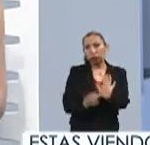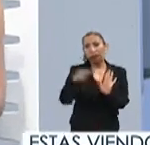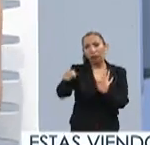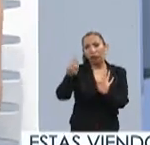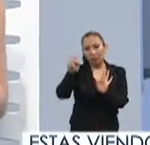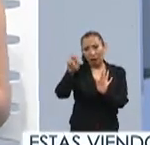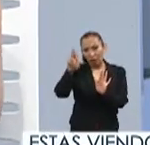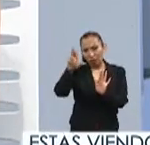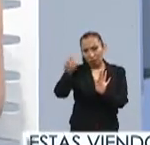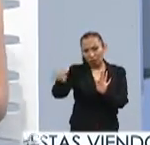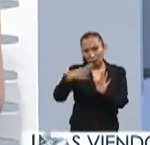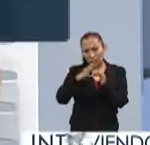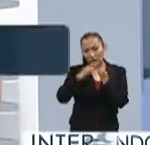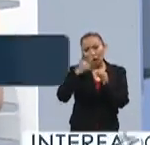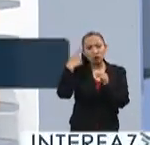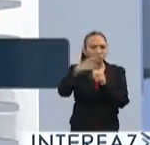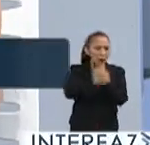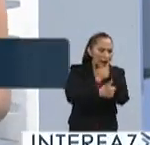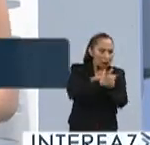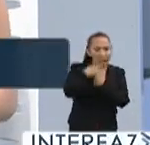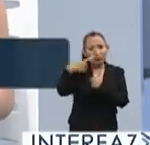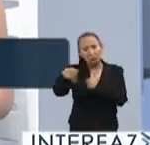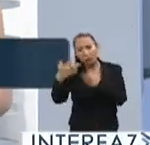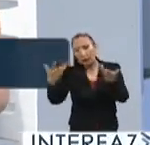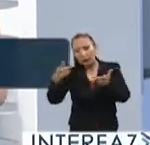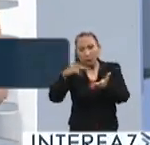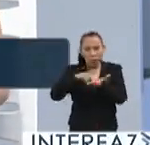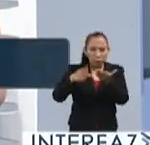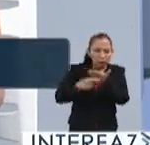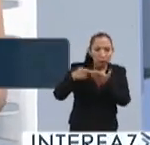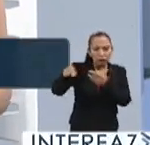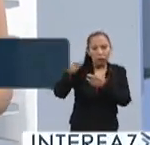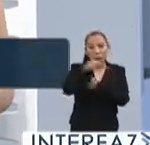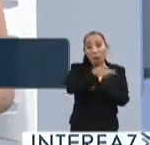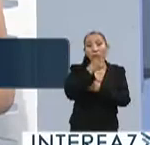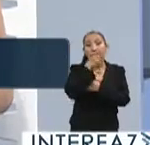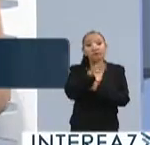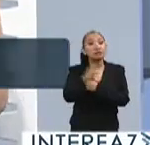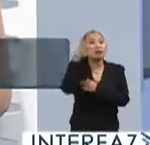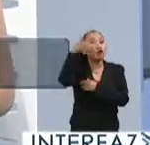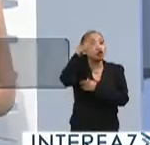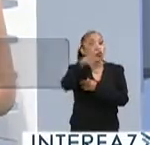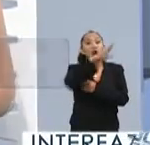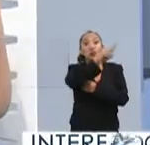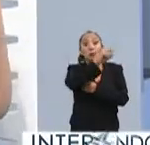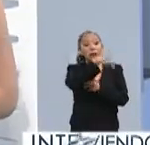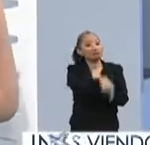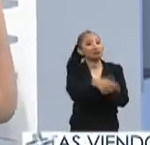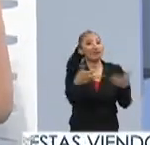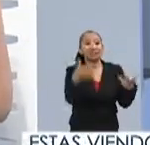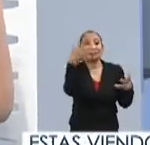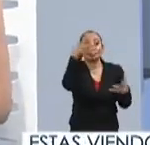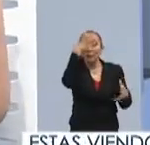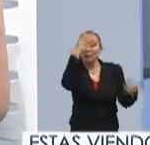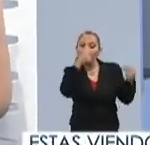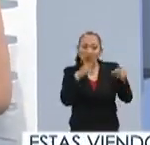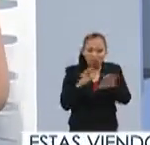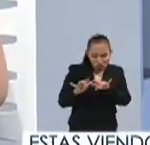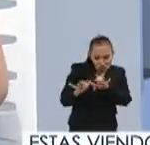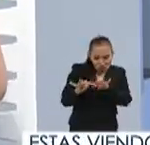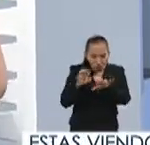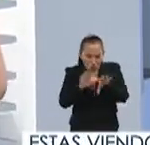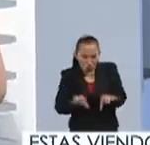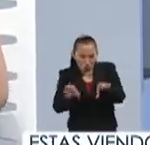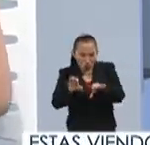Pedro Curiel, a lo largo de explicarnos su carrera y los desarrollos que están haciendo, pues que como nos dice ahí, que el futuro es la robótica, ¿no? Que hay que aprender programación,